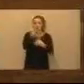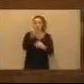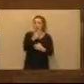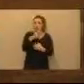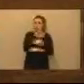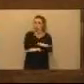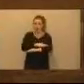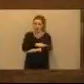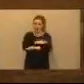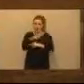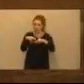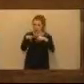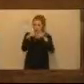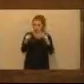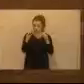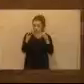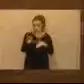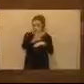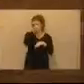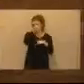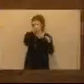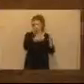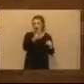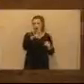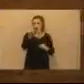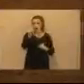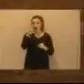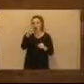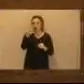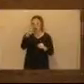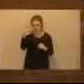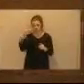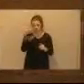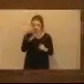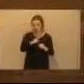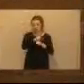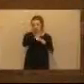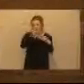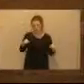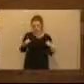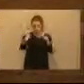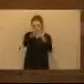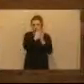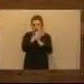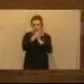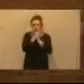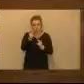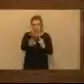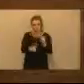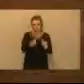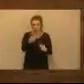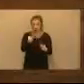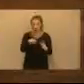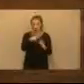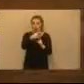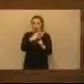del Principado, en concreto del consejero Riopedre, para implementar los estudios progresivamente en los grados